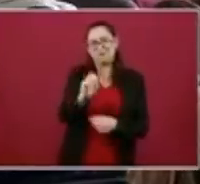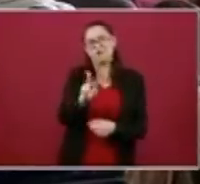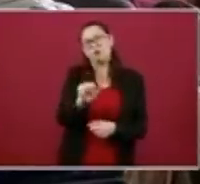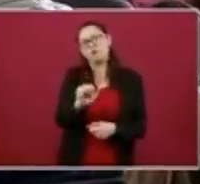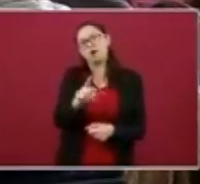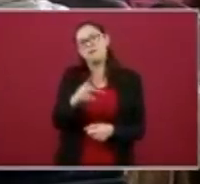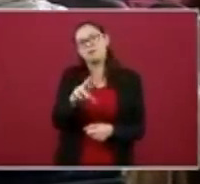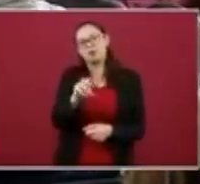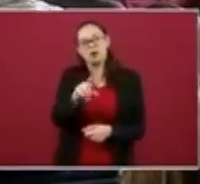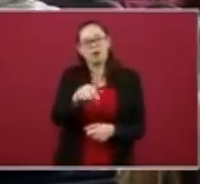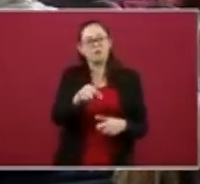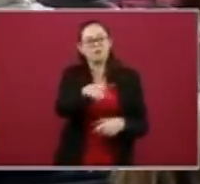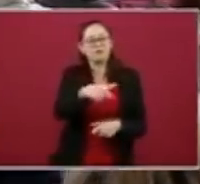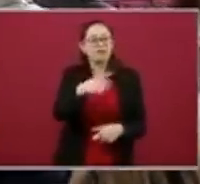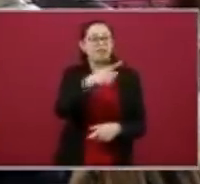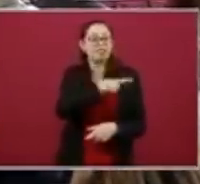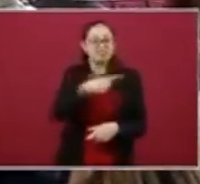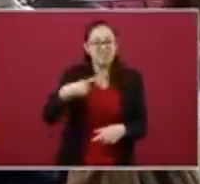Convertir deudas privadas